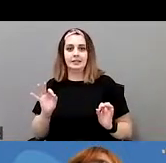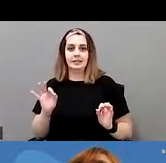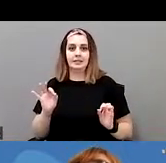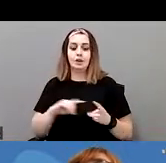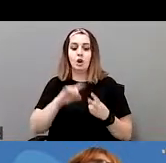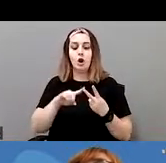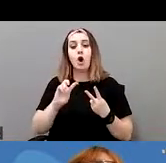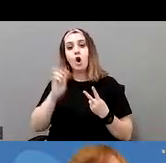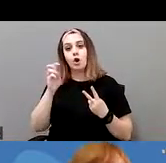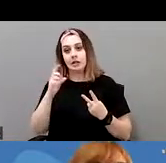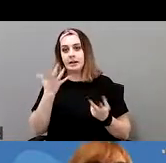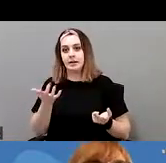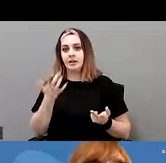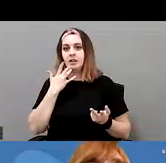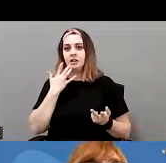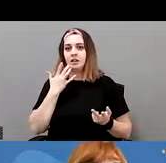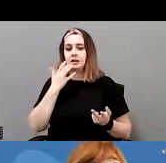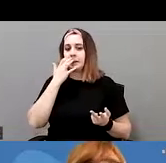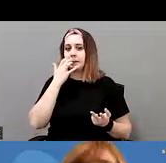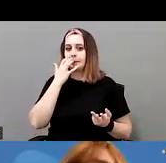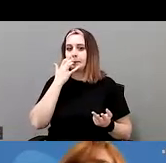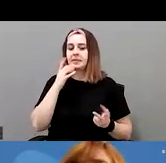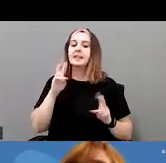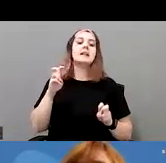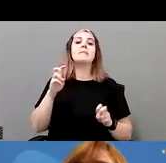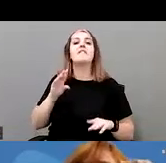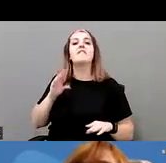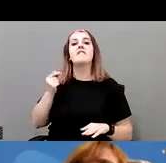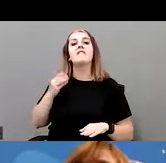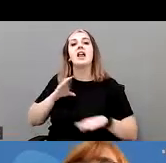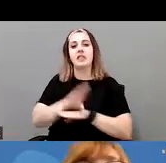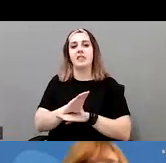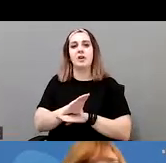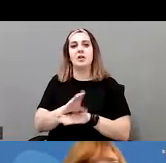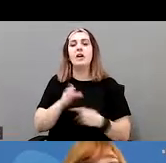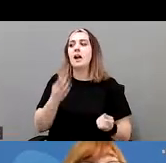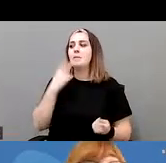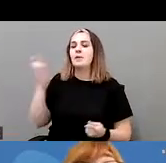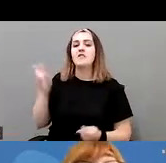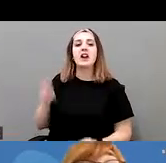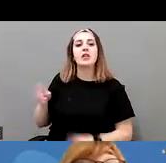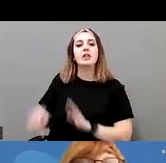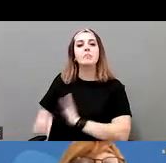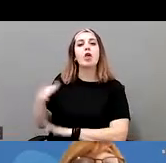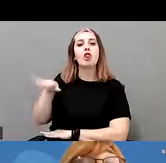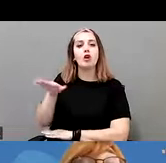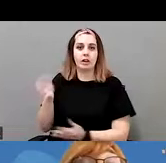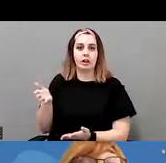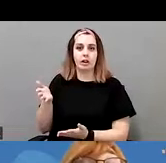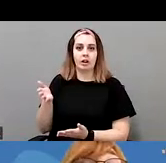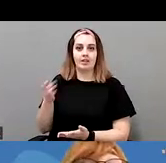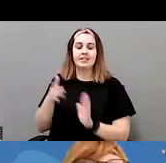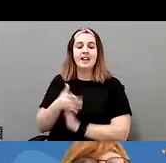que ver con, salido el tema de la financiación, claro, pero ¿de dónde nace esto? Pues de que hace